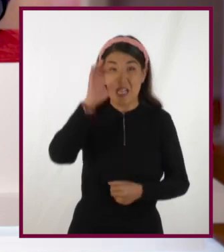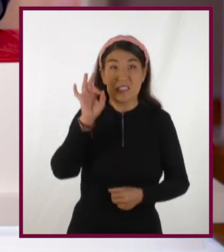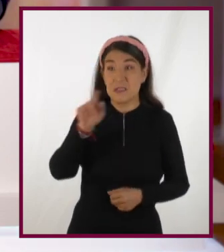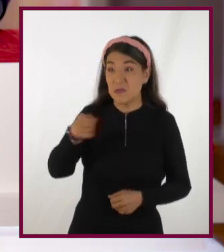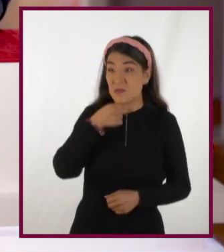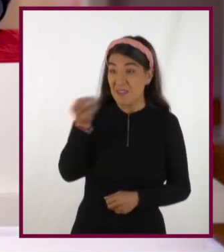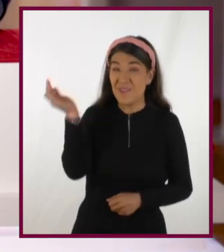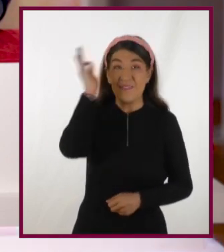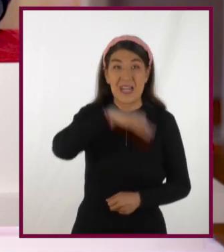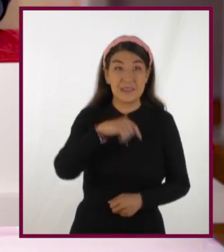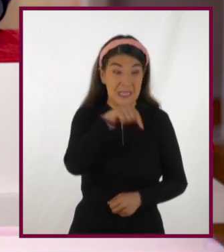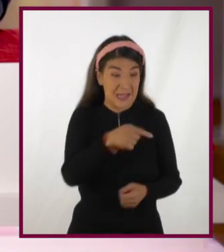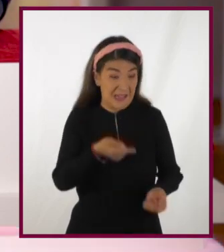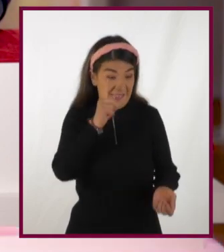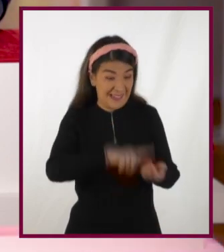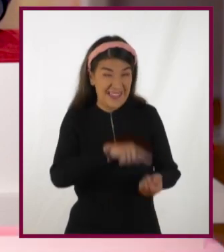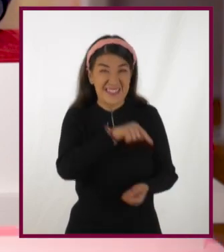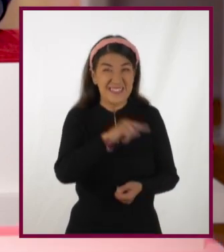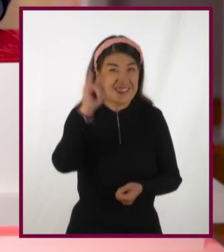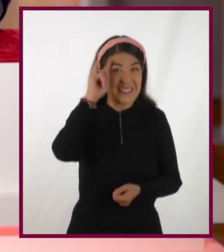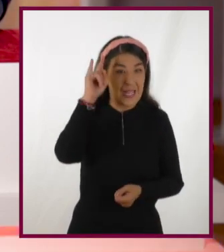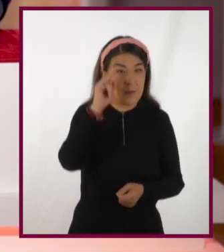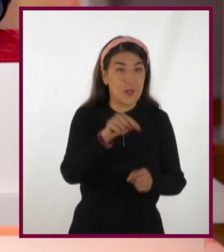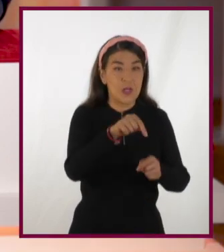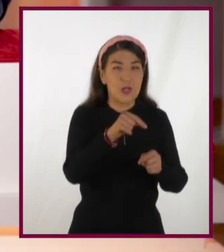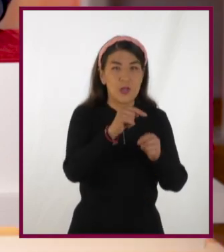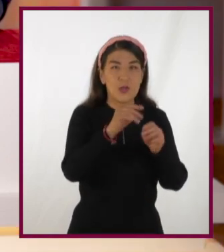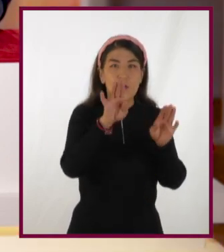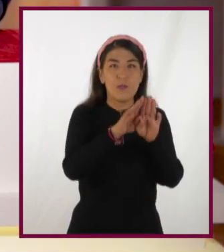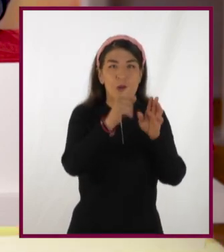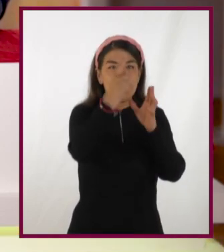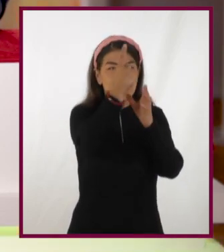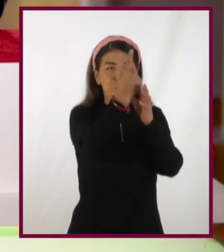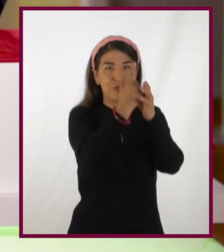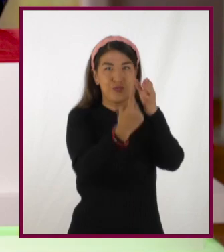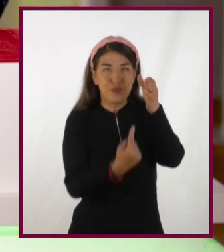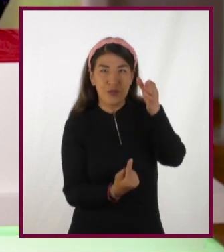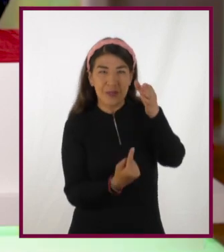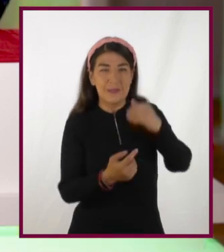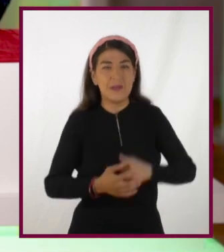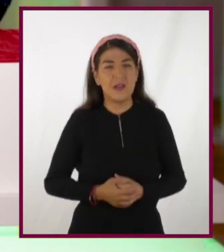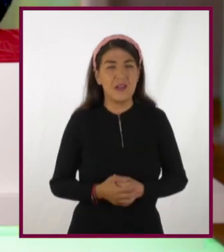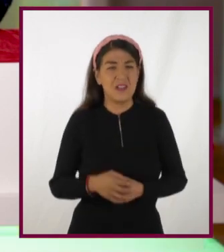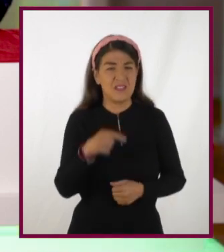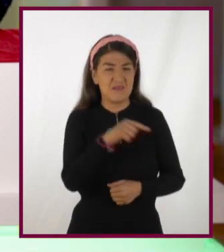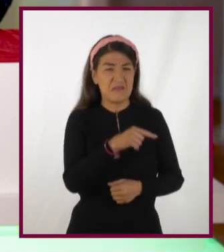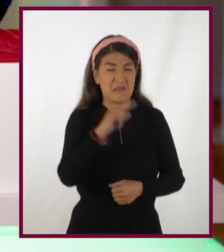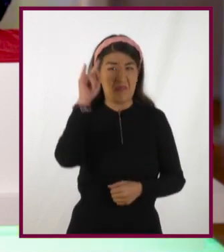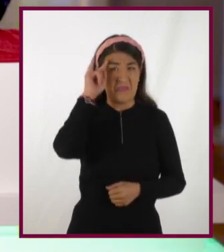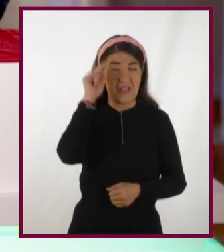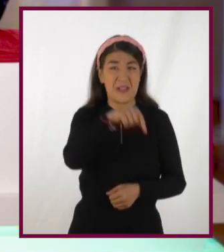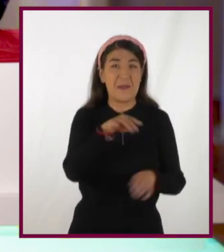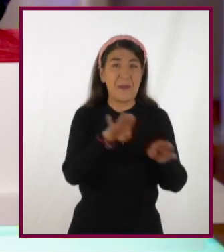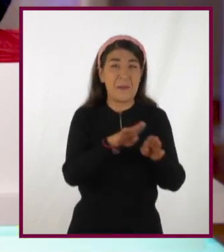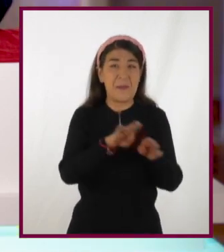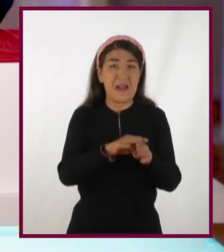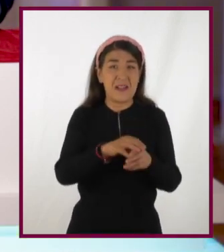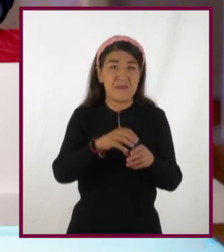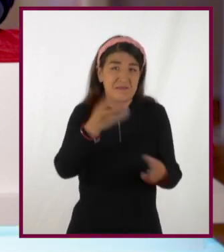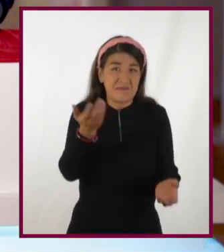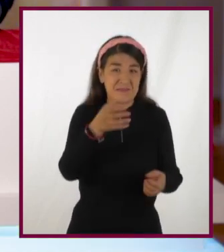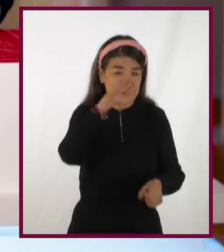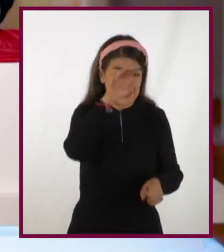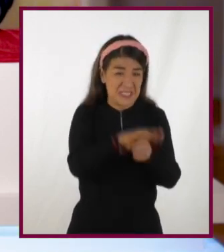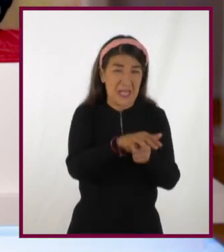lo que dices es falso, el diablillo que está aquí atrapado va a bajar hasta el fondo. Ajá, tu diablillo parece un tapón de bolígrafo